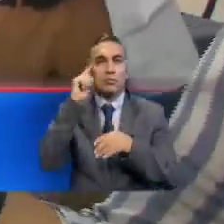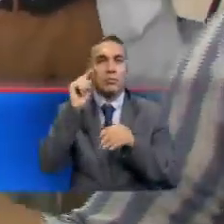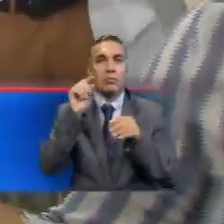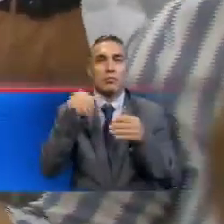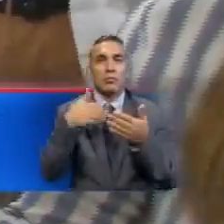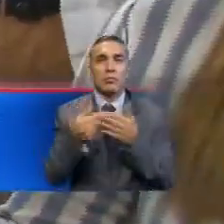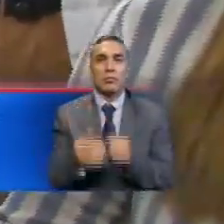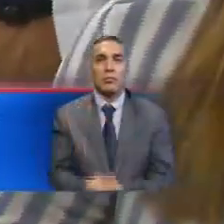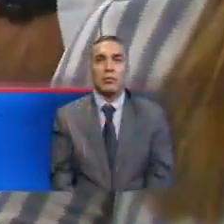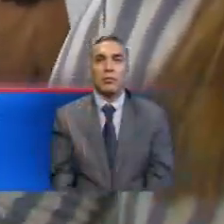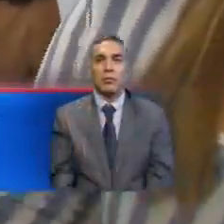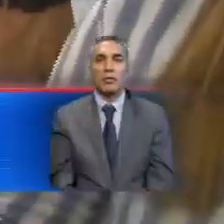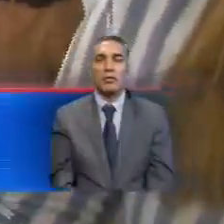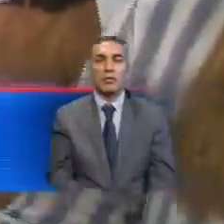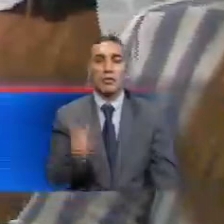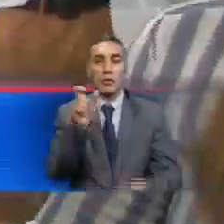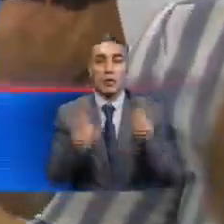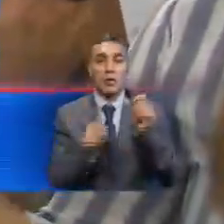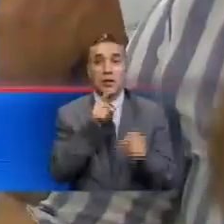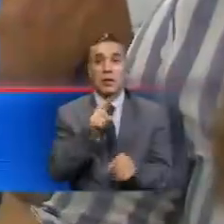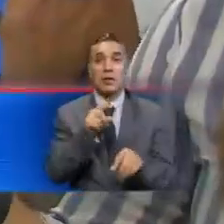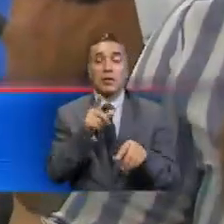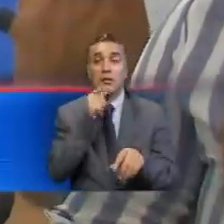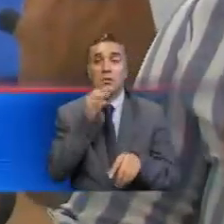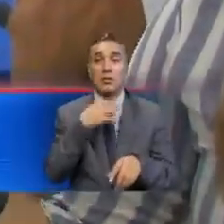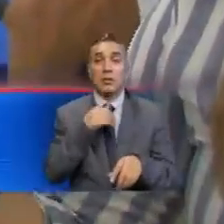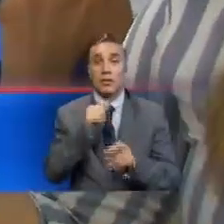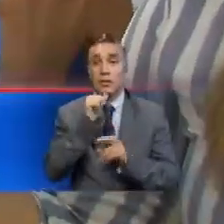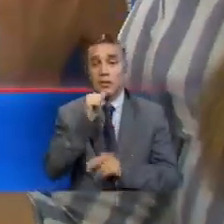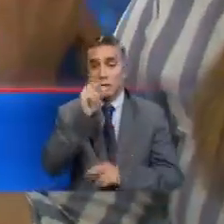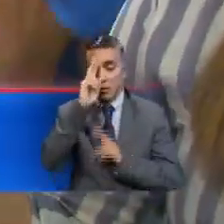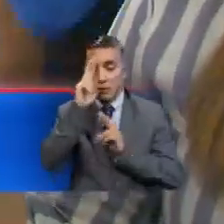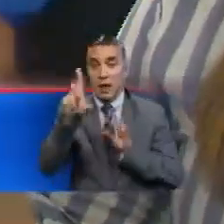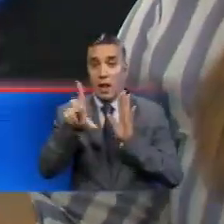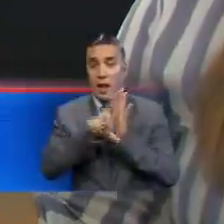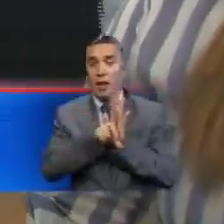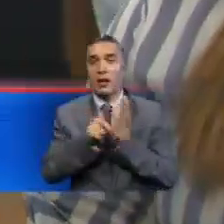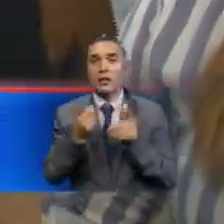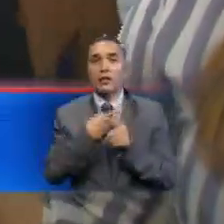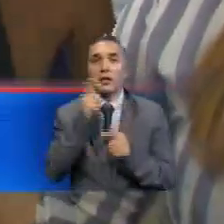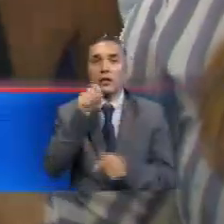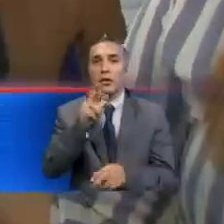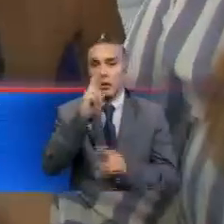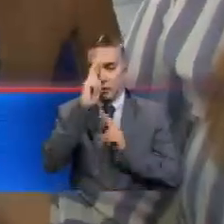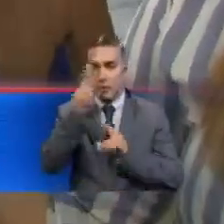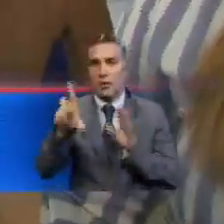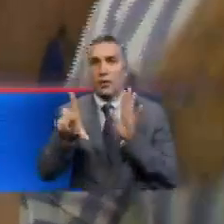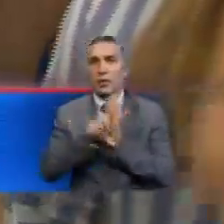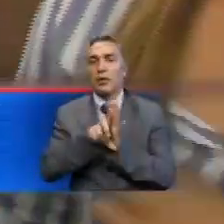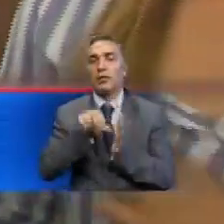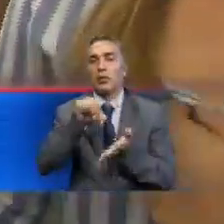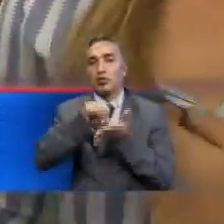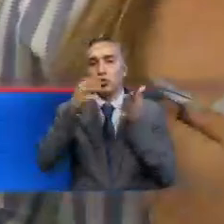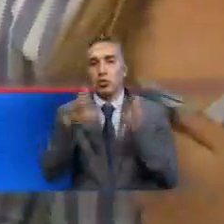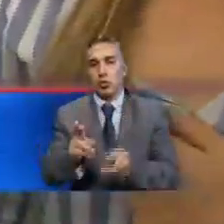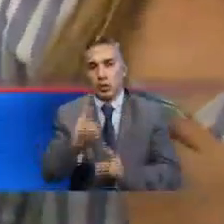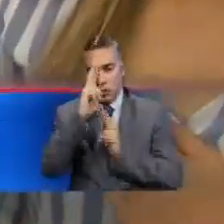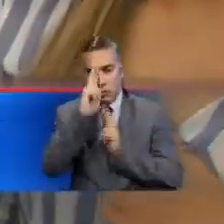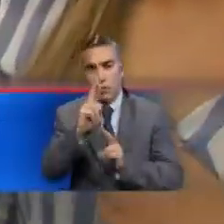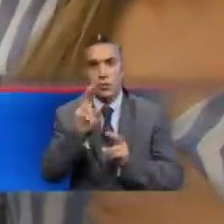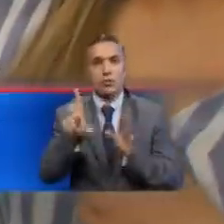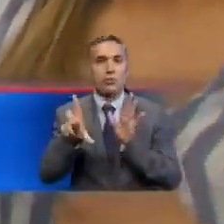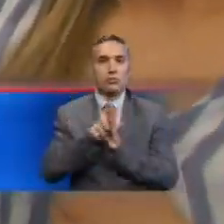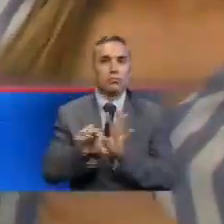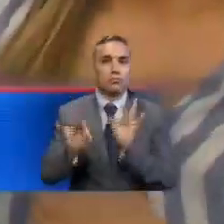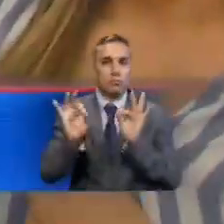que estos sujetos que actúan al margen de la ley entiendan que tienen que respetar al ciudadano, que tienen que respetar a la